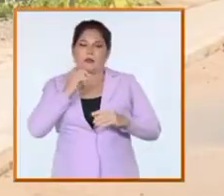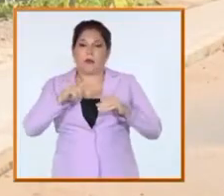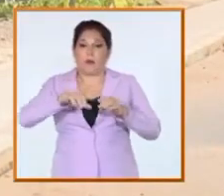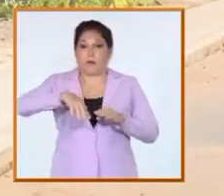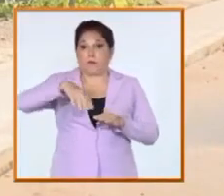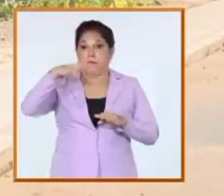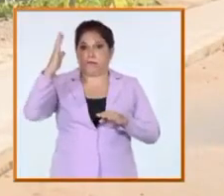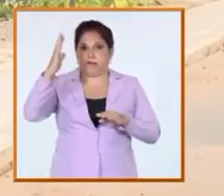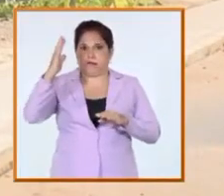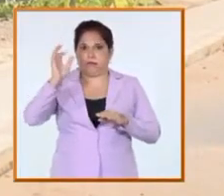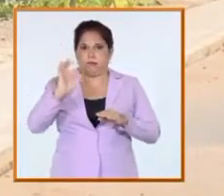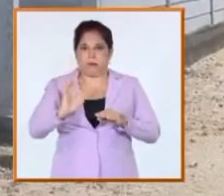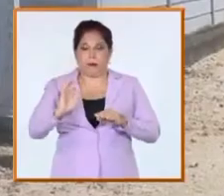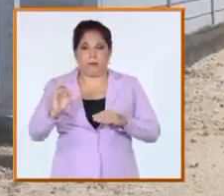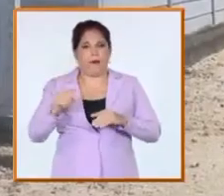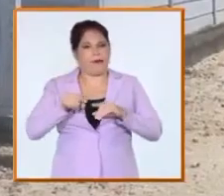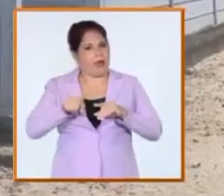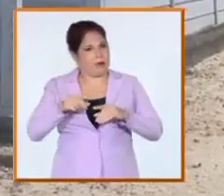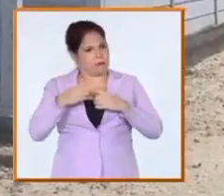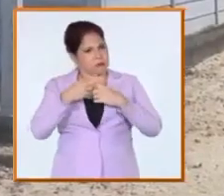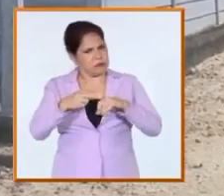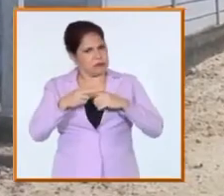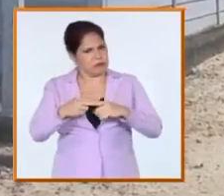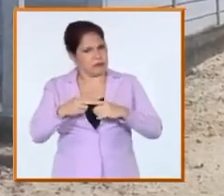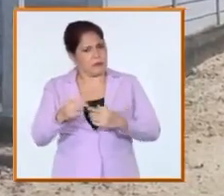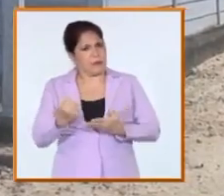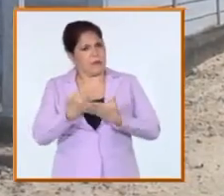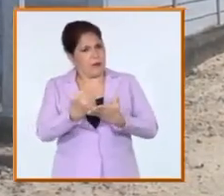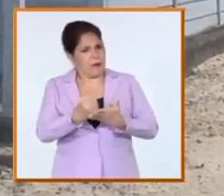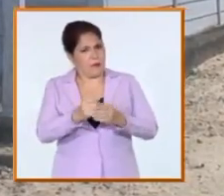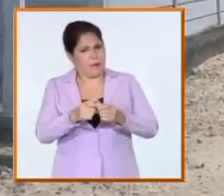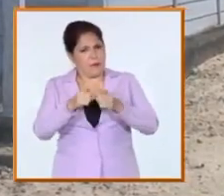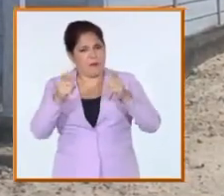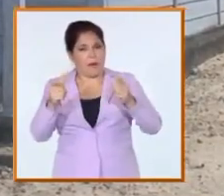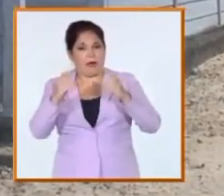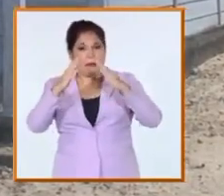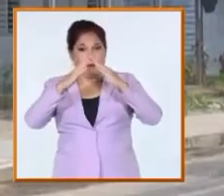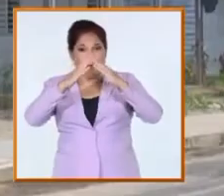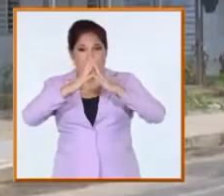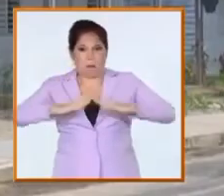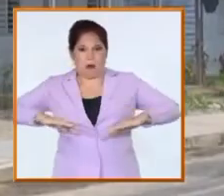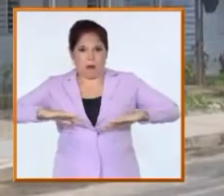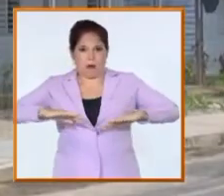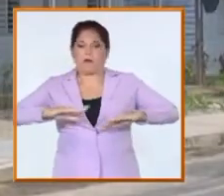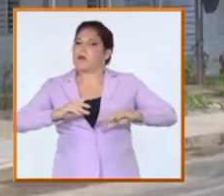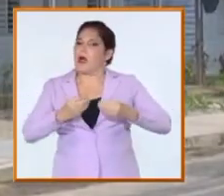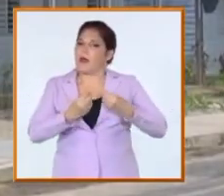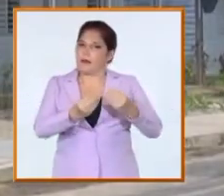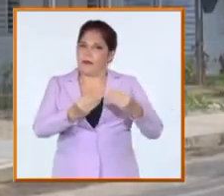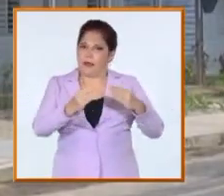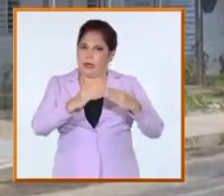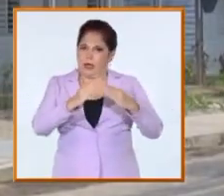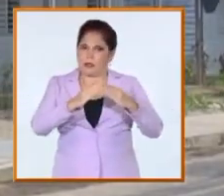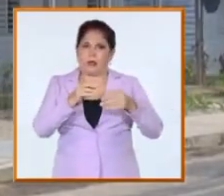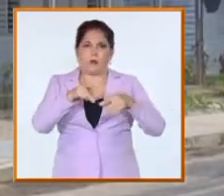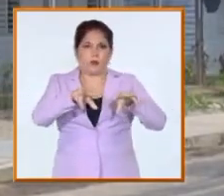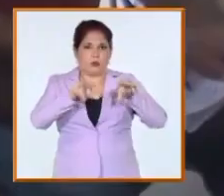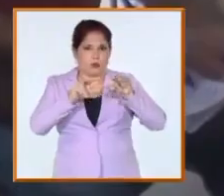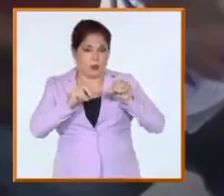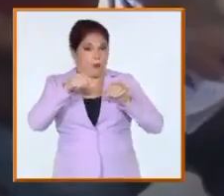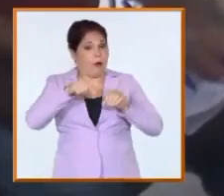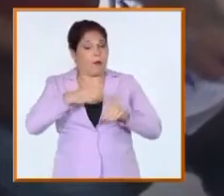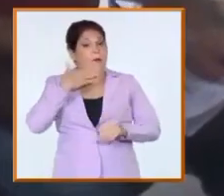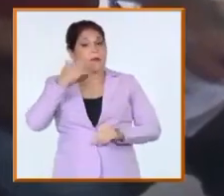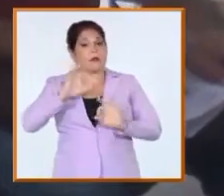la ejecución de nuevas zonas en desarrollo ha dado respuesta en su mayoría a los derrumbes totales que sufrió la provincia y beneficia hoy día